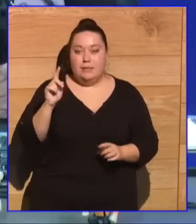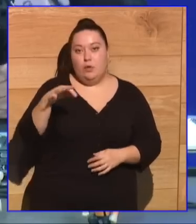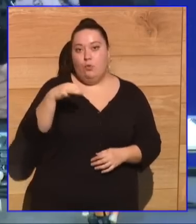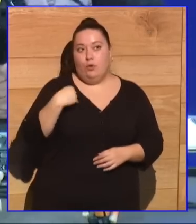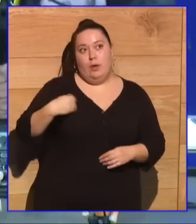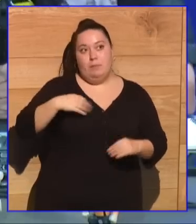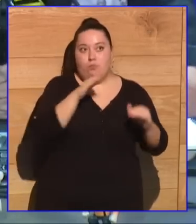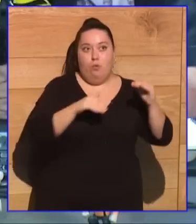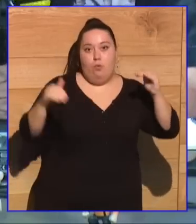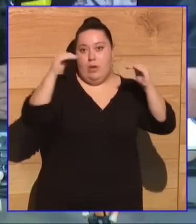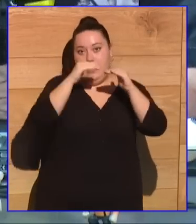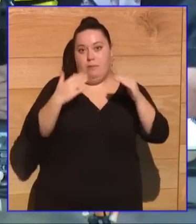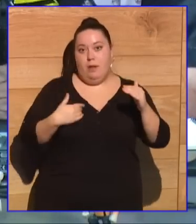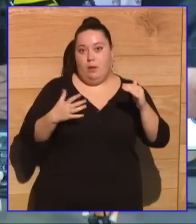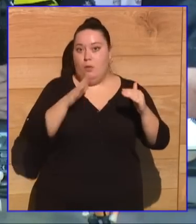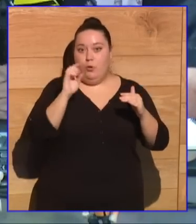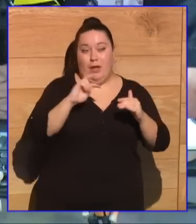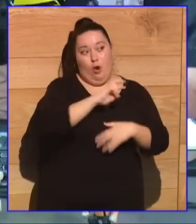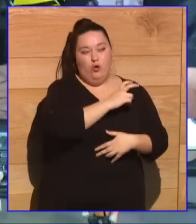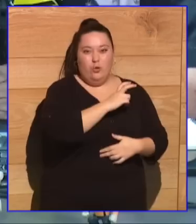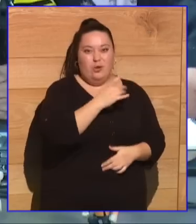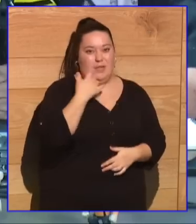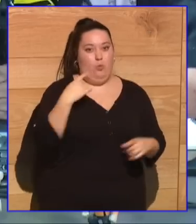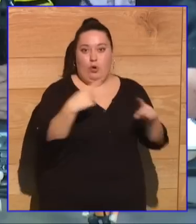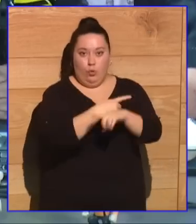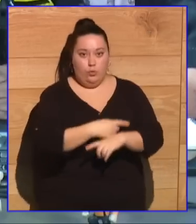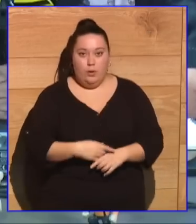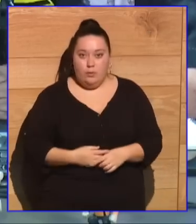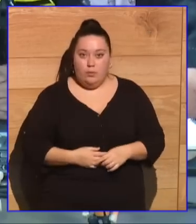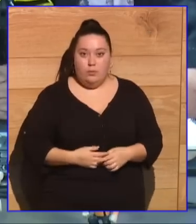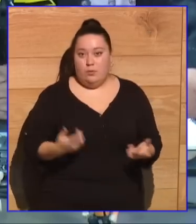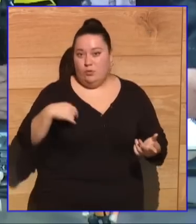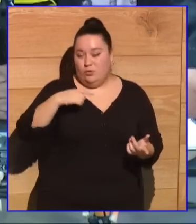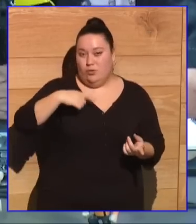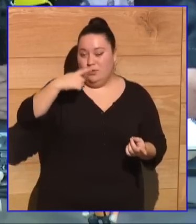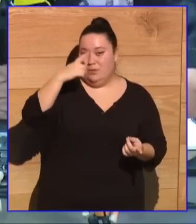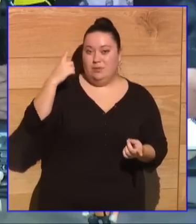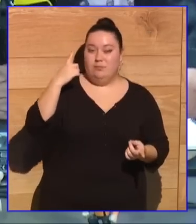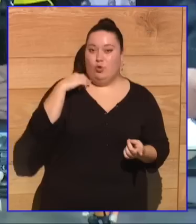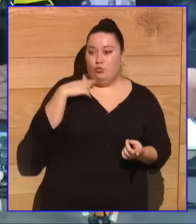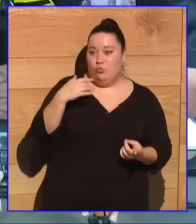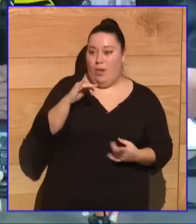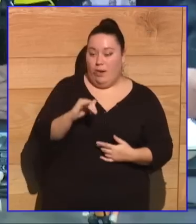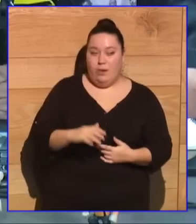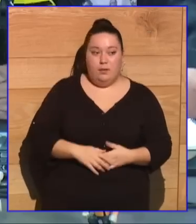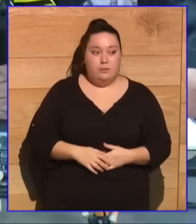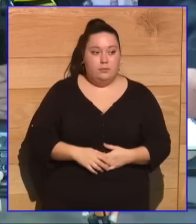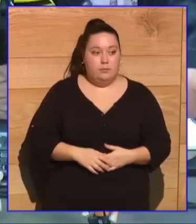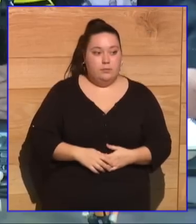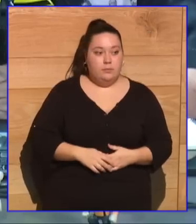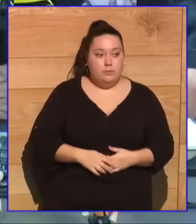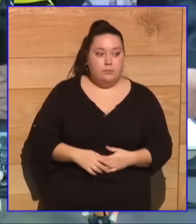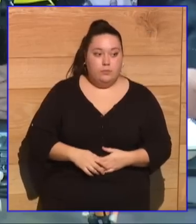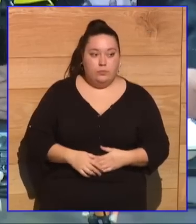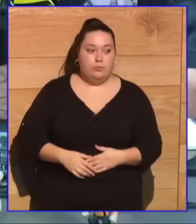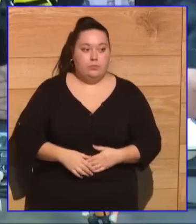Dafoe está justo en lo contrario en lo que Sí, ¿no? tenemos Sí. habituado la Paranoico la malo presencia lo